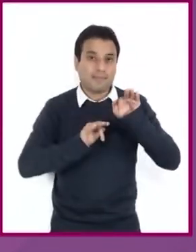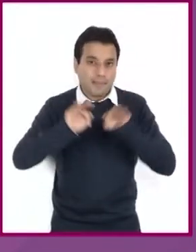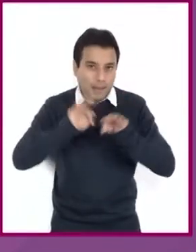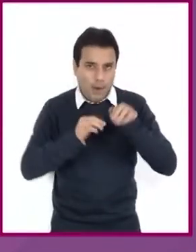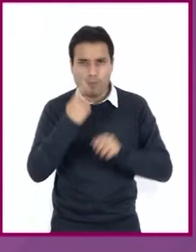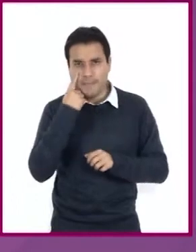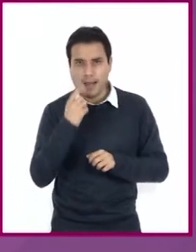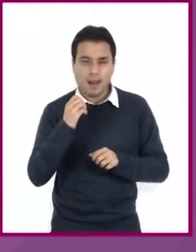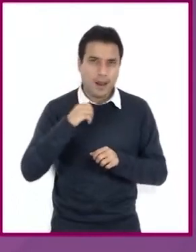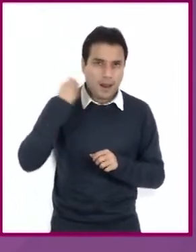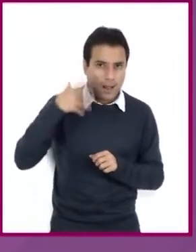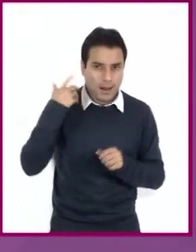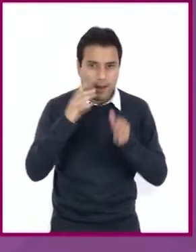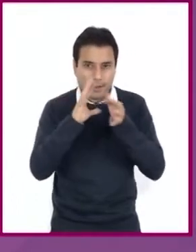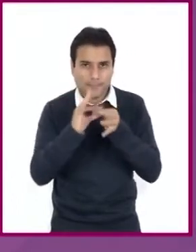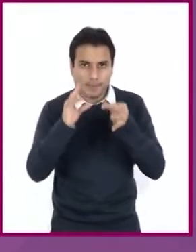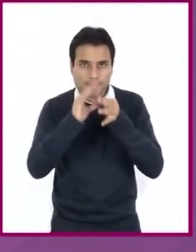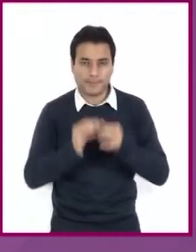de construcción.